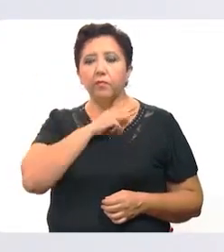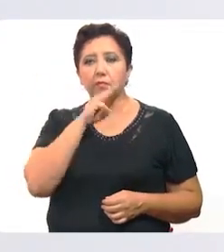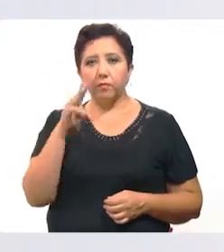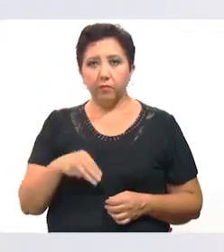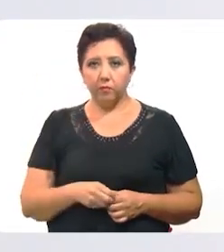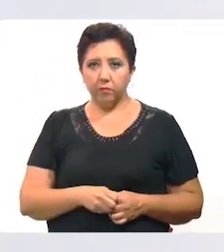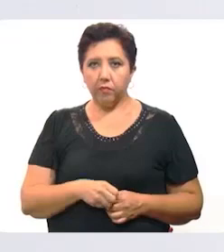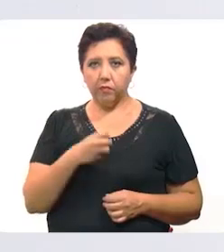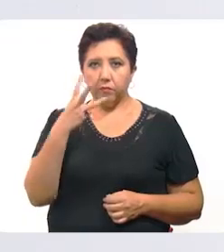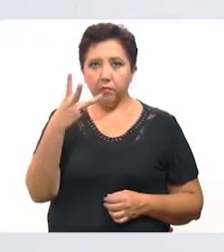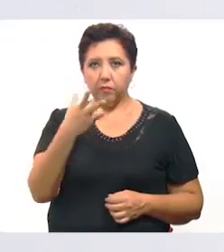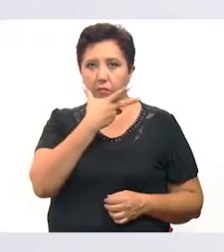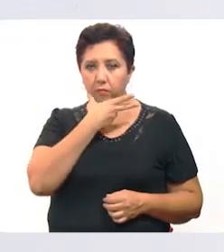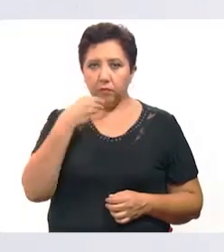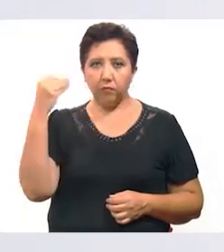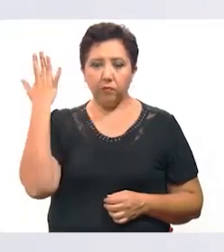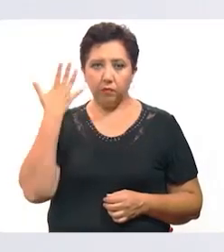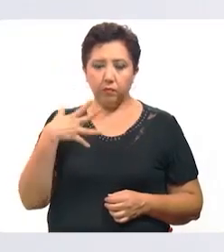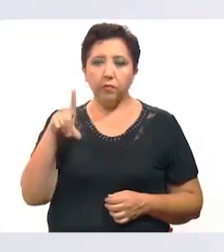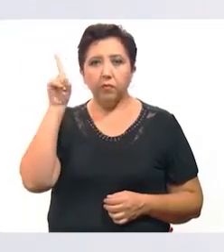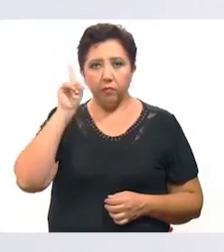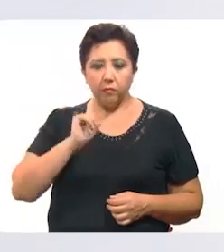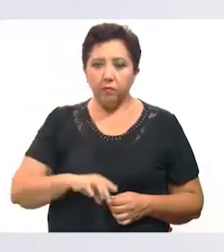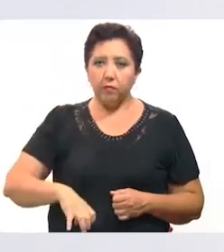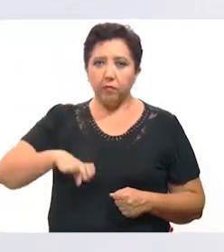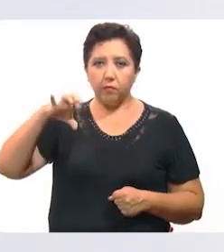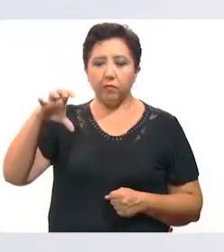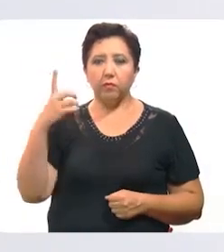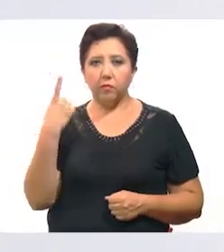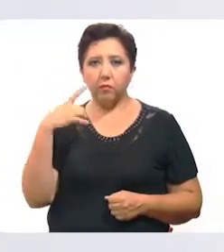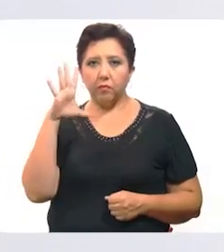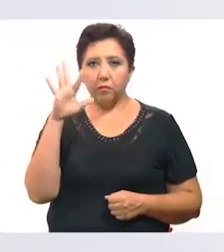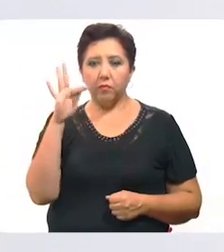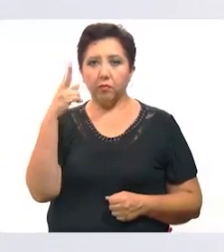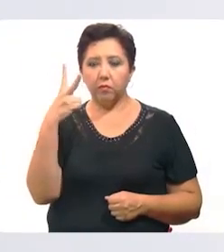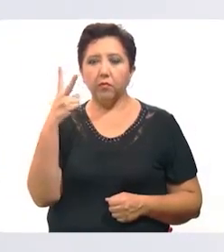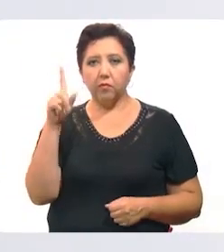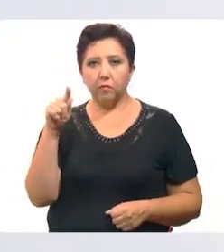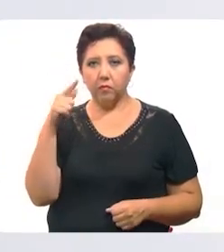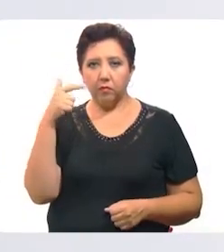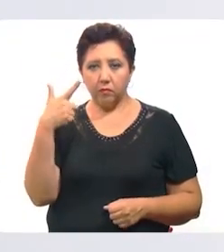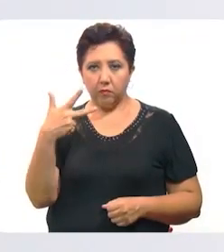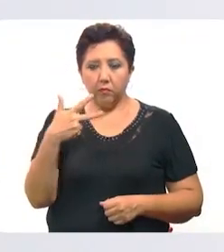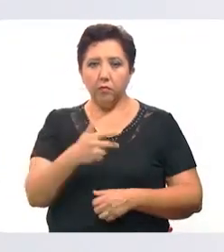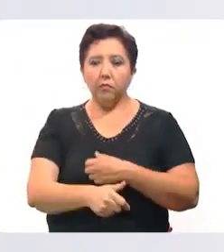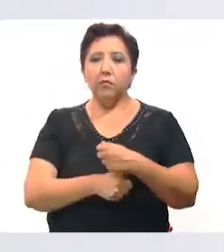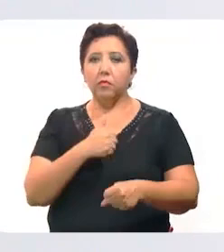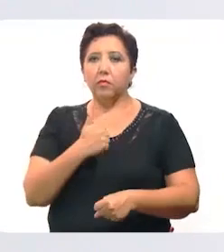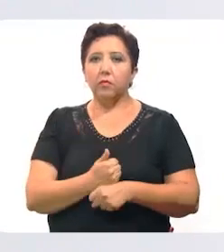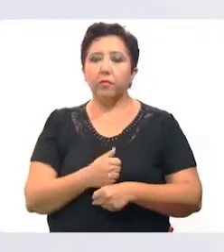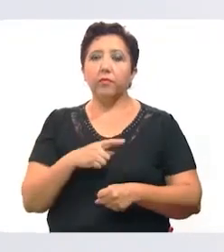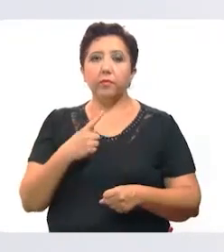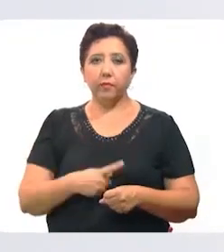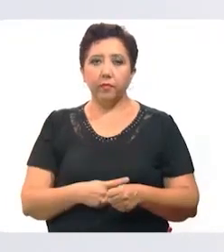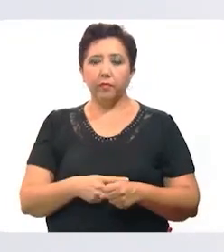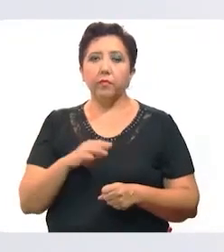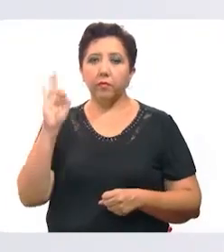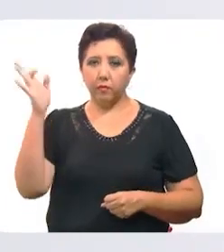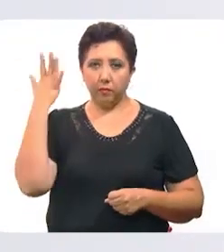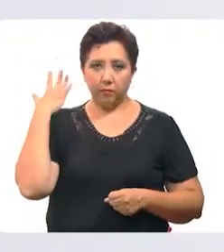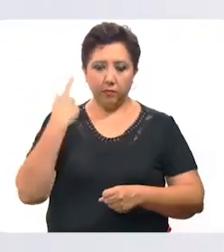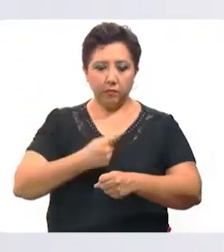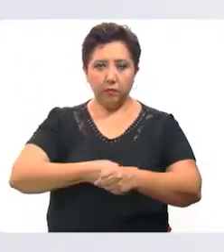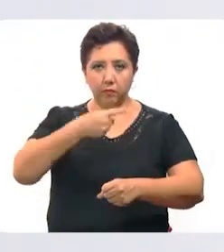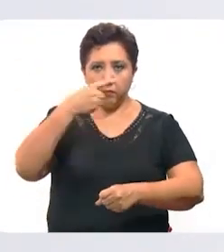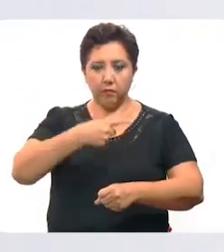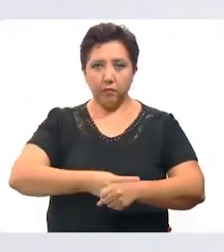fallecimientos. Son 3 hombres y 10 mujeres, de un rango de edad de 42 a 78 años. Sus principales enfermedades